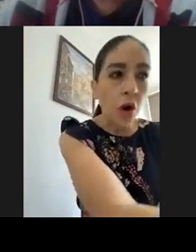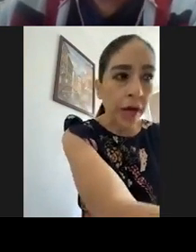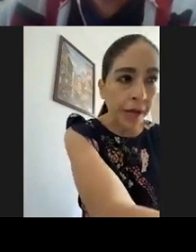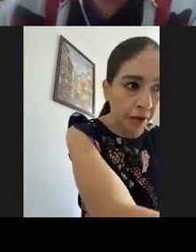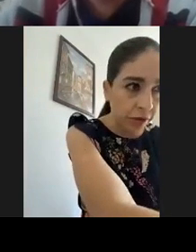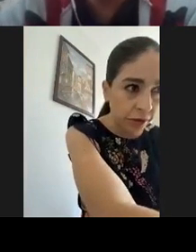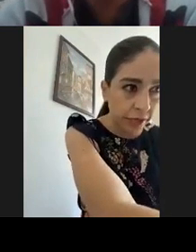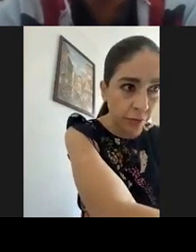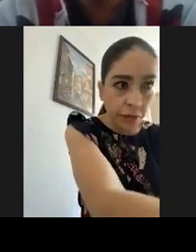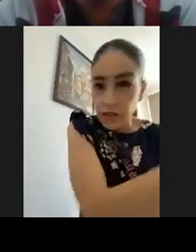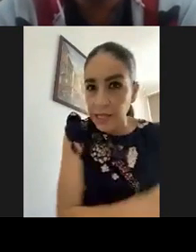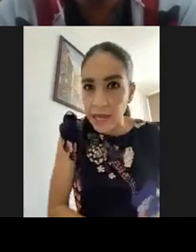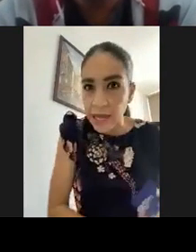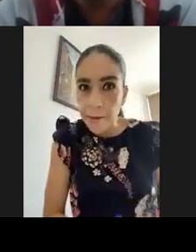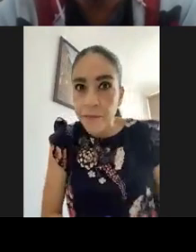Ok.